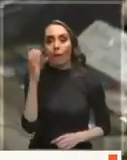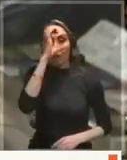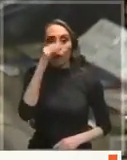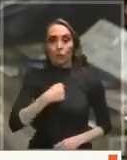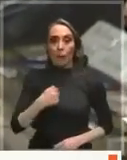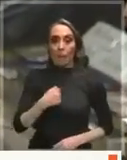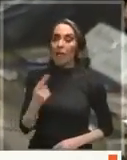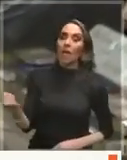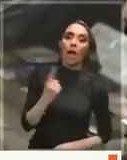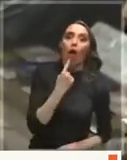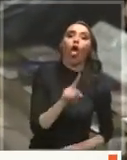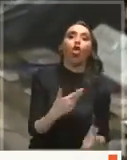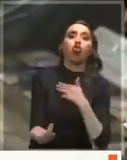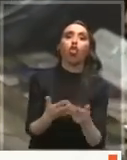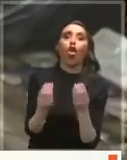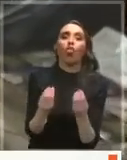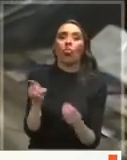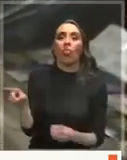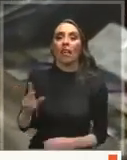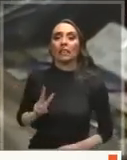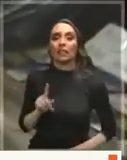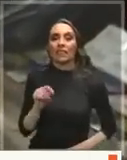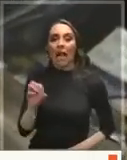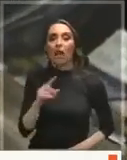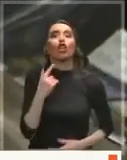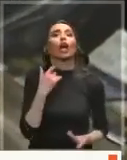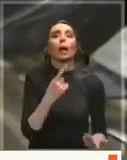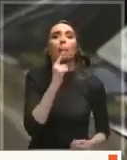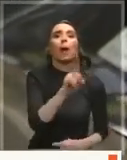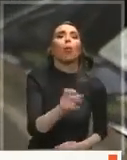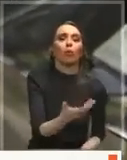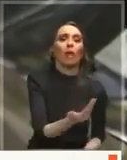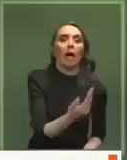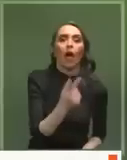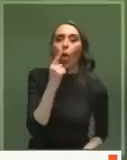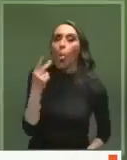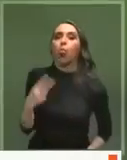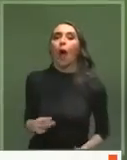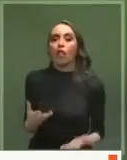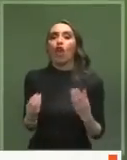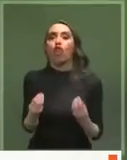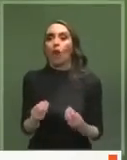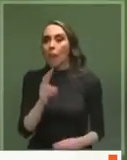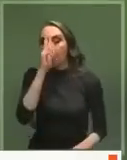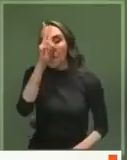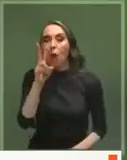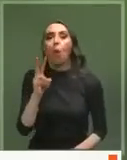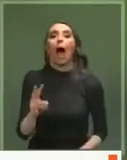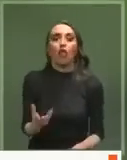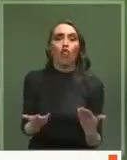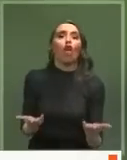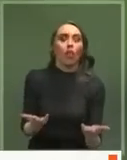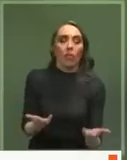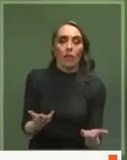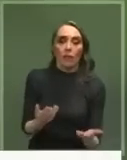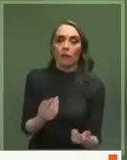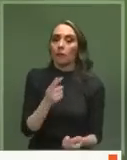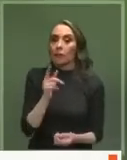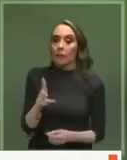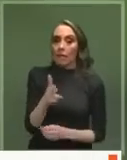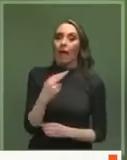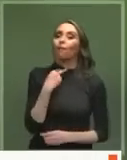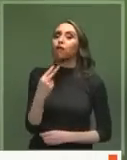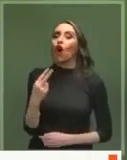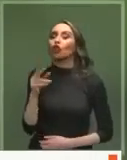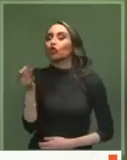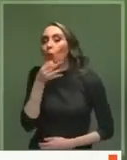La primera vez lo andaba buscando a él. ¿Qué preguntaban? ¿Qué decían? El dueño, el peruano ese. ¿Y el acento de ellos de